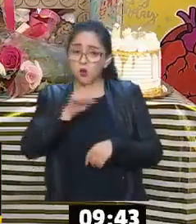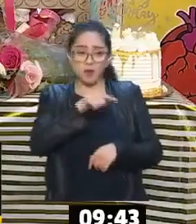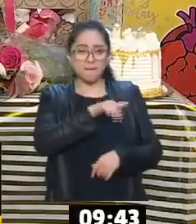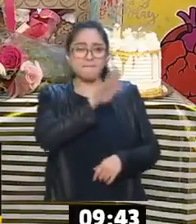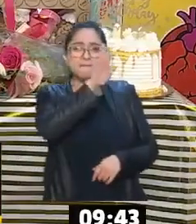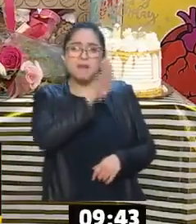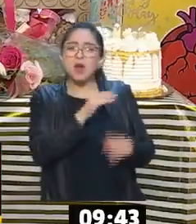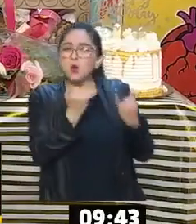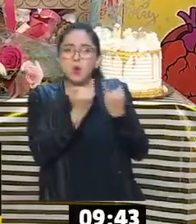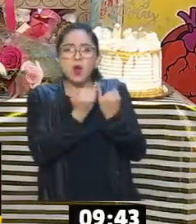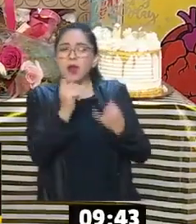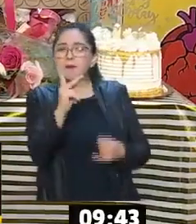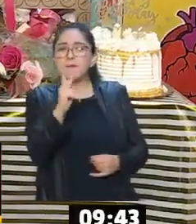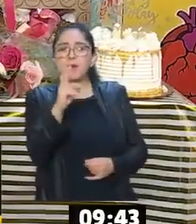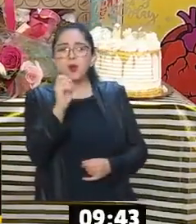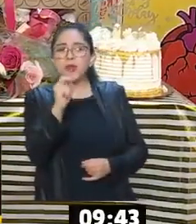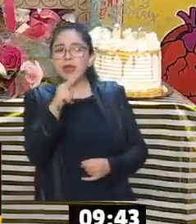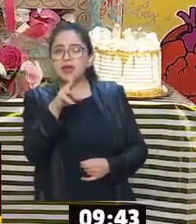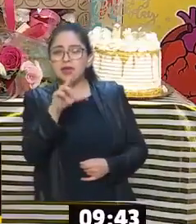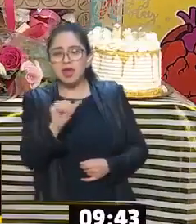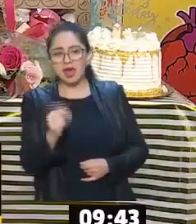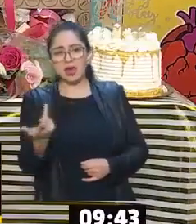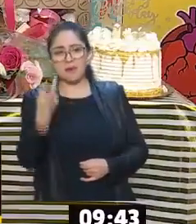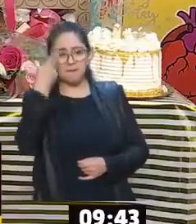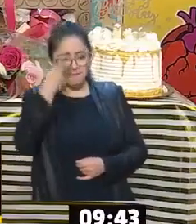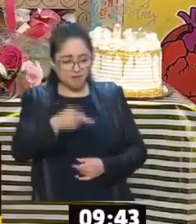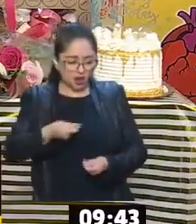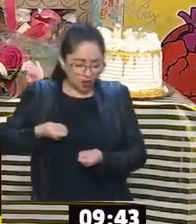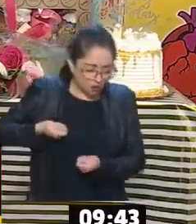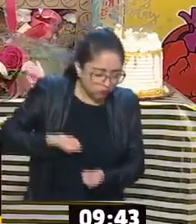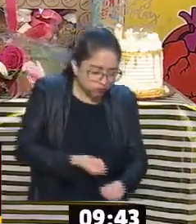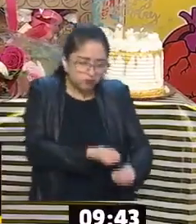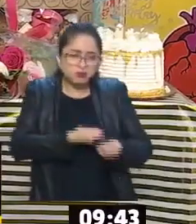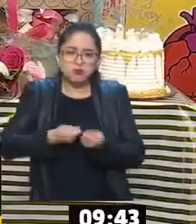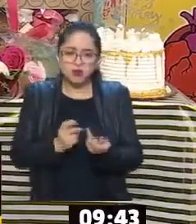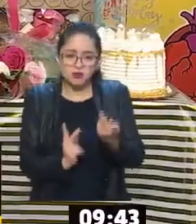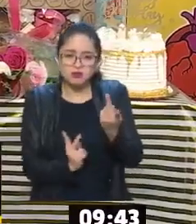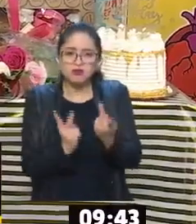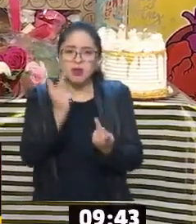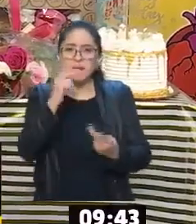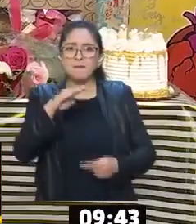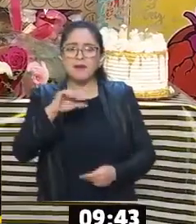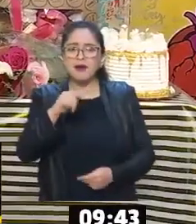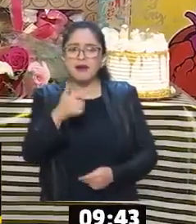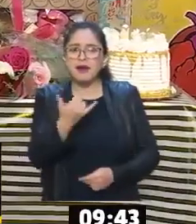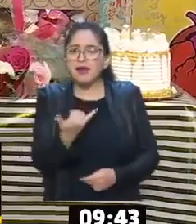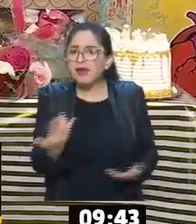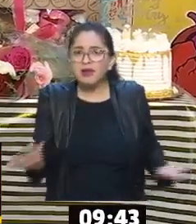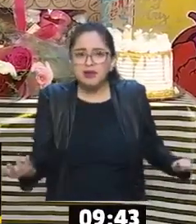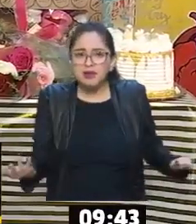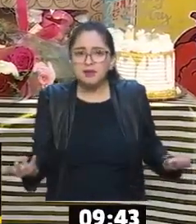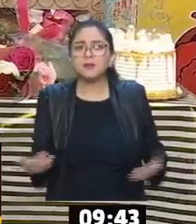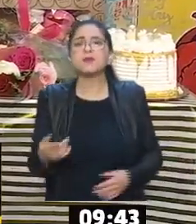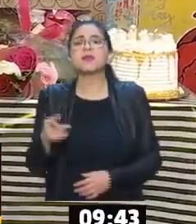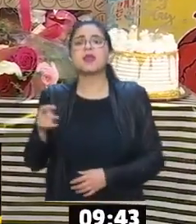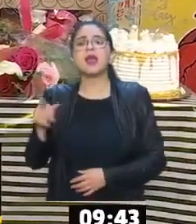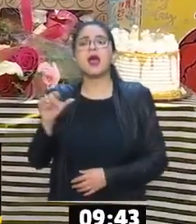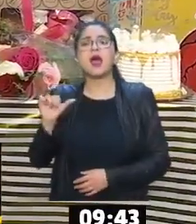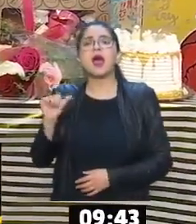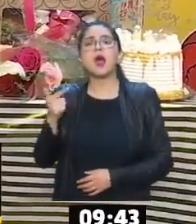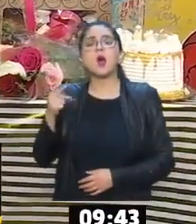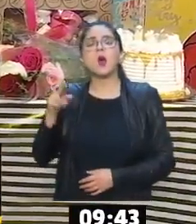¿cómo crees, Dani? Si eso sale de ahí, del maguey, chata. El aguamiel es una bebida que